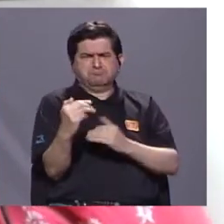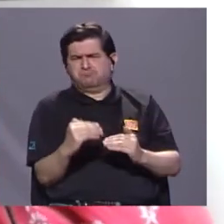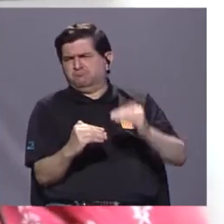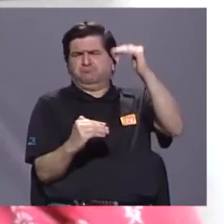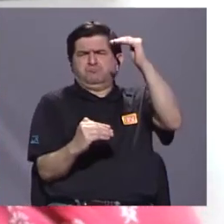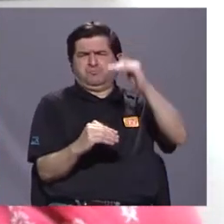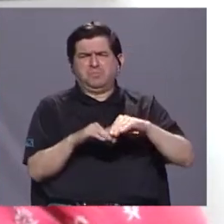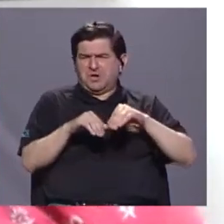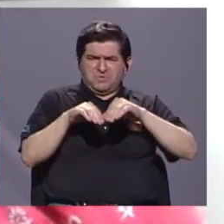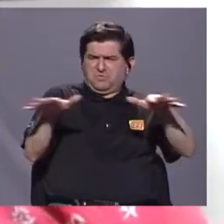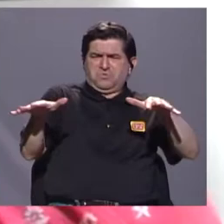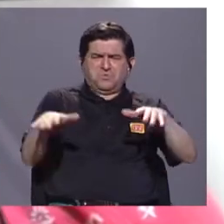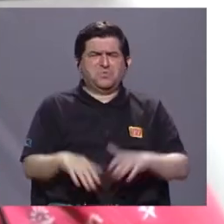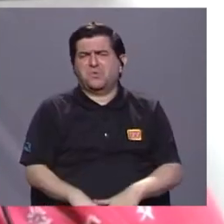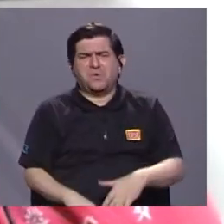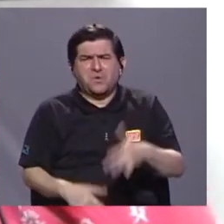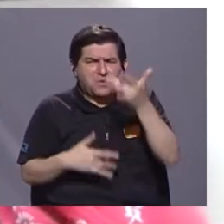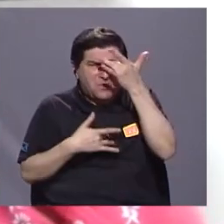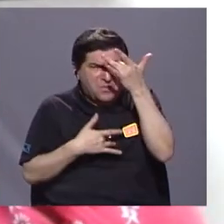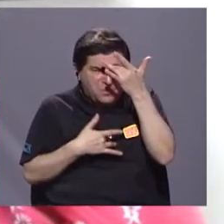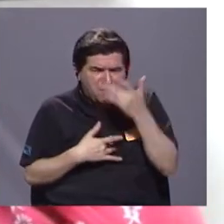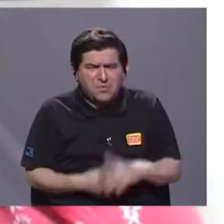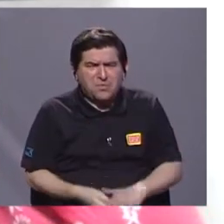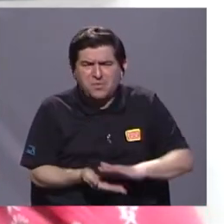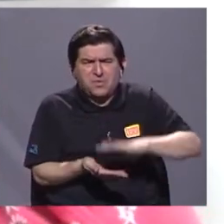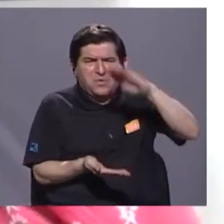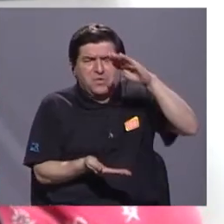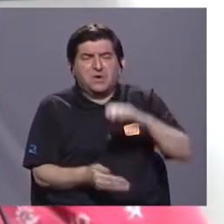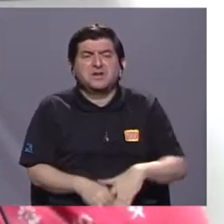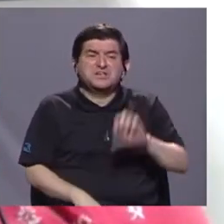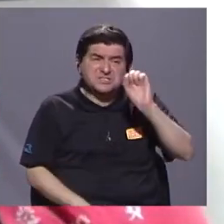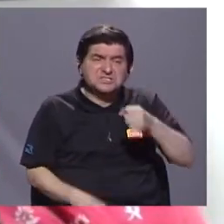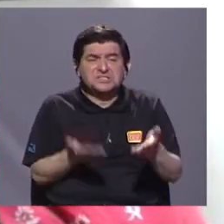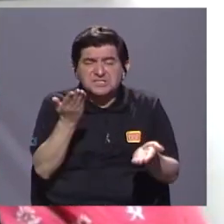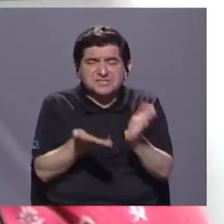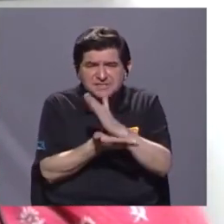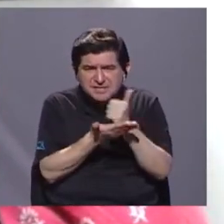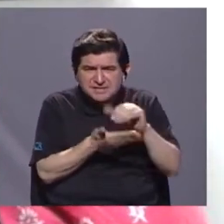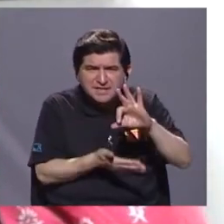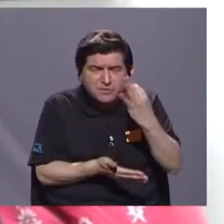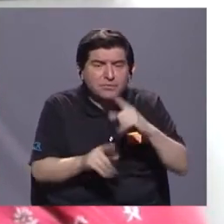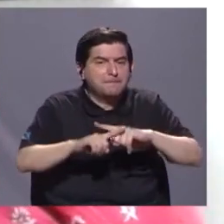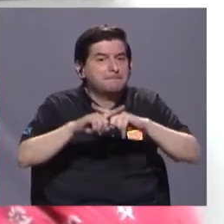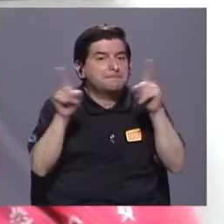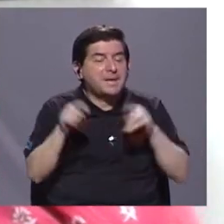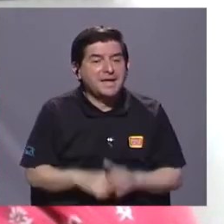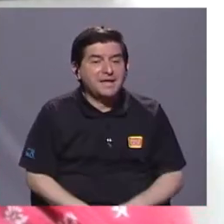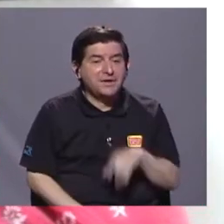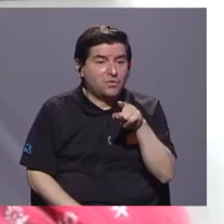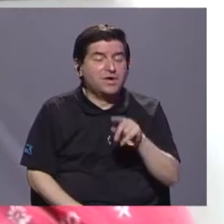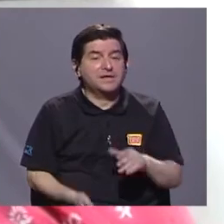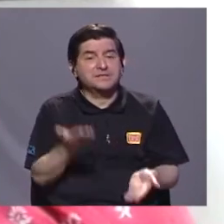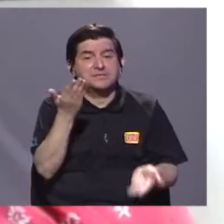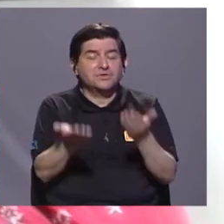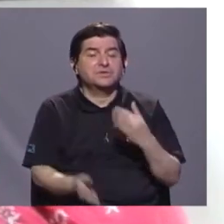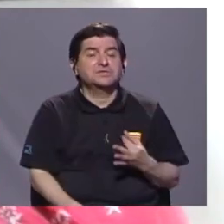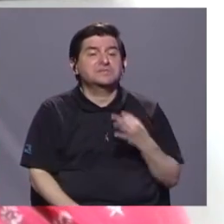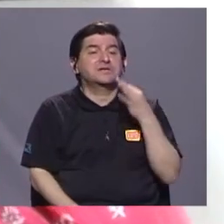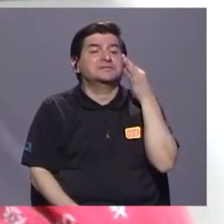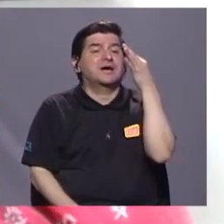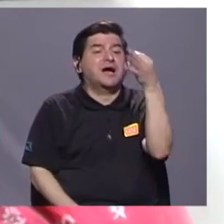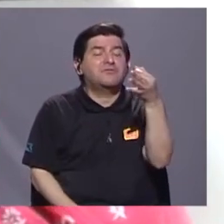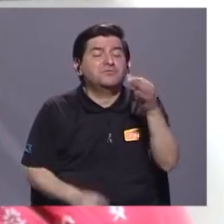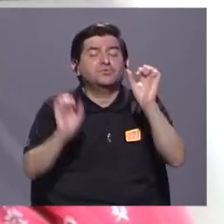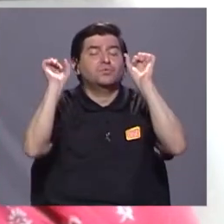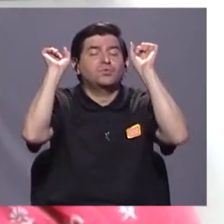transmisor o super contagios aunque se ha aumentado un poco la contagiosidad sino porque es un presagio de lo que el virus